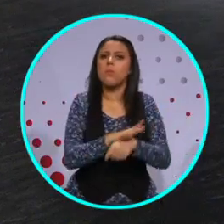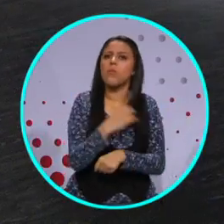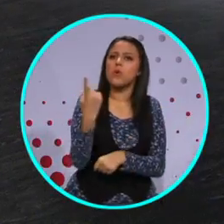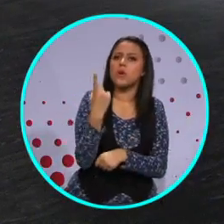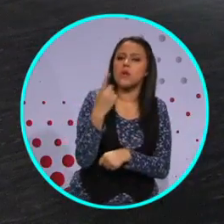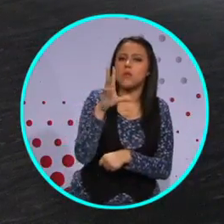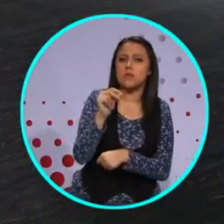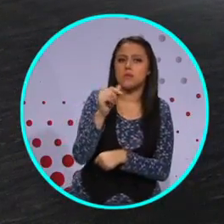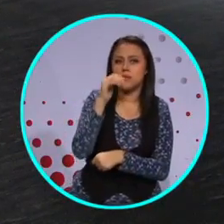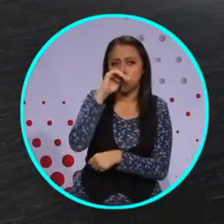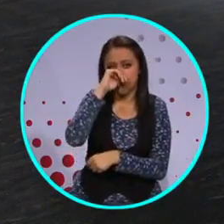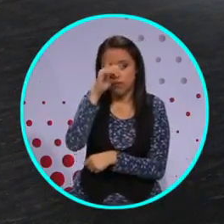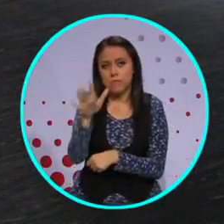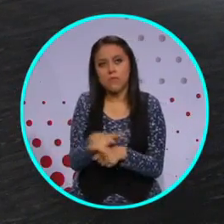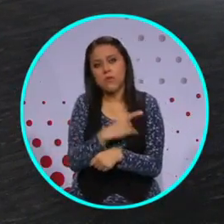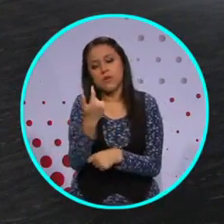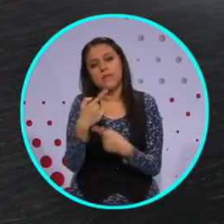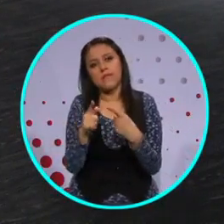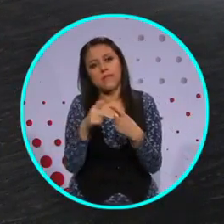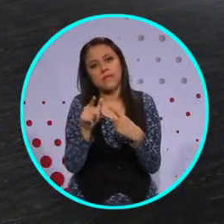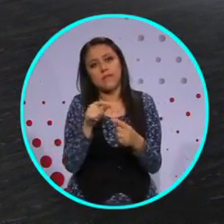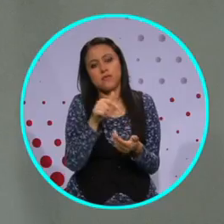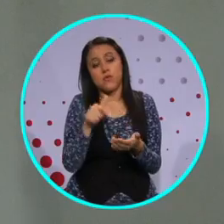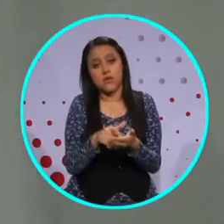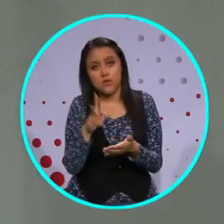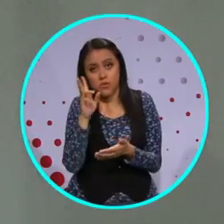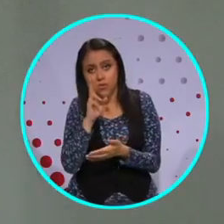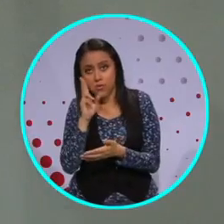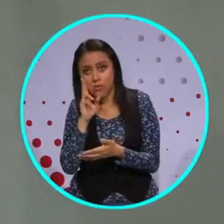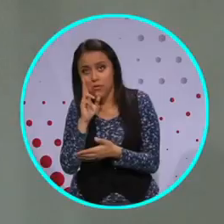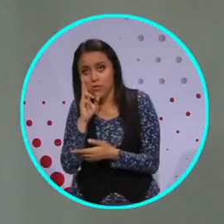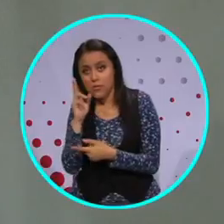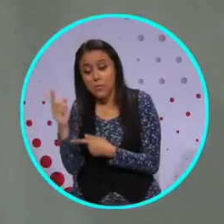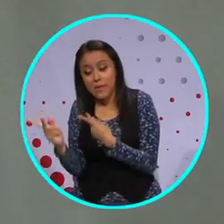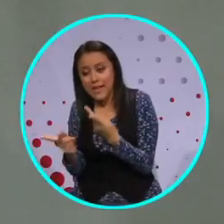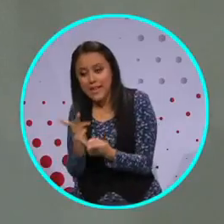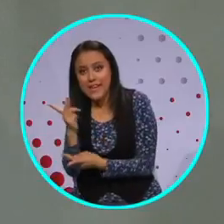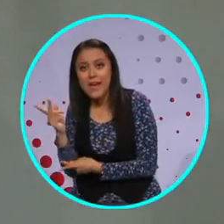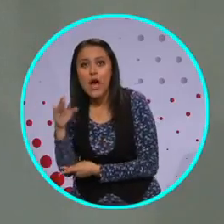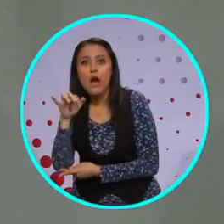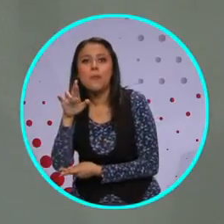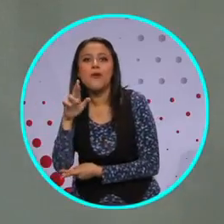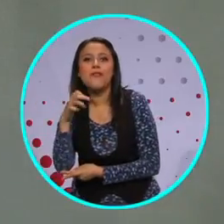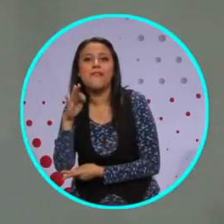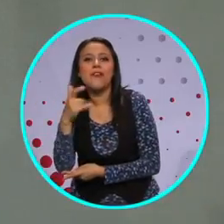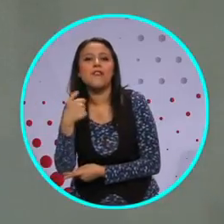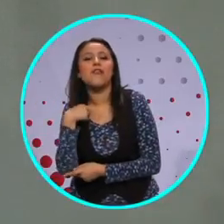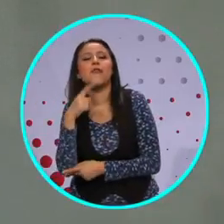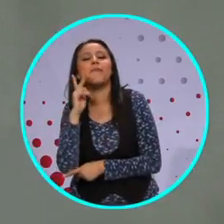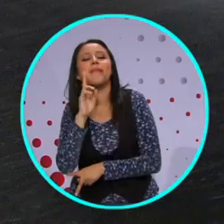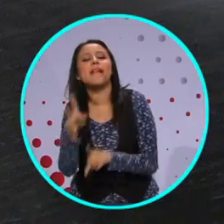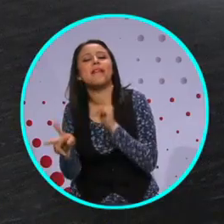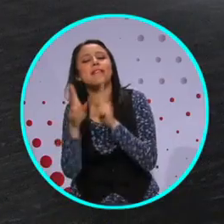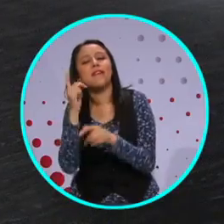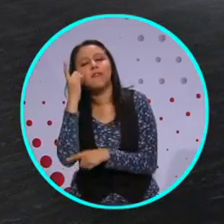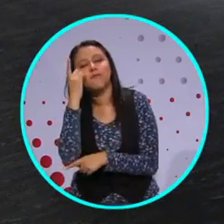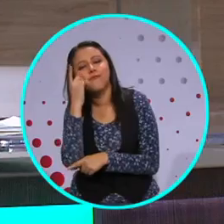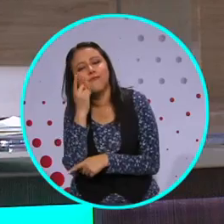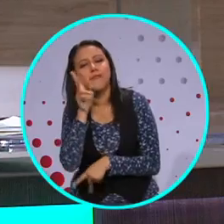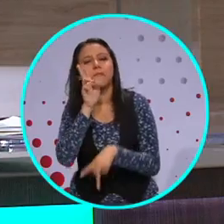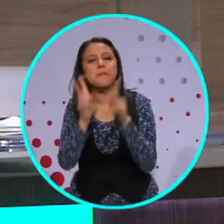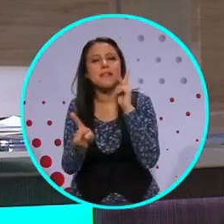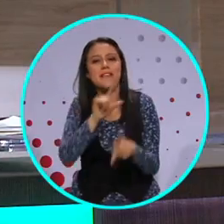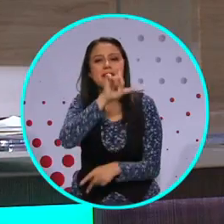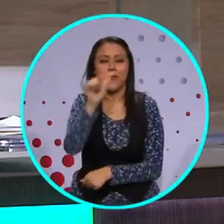estaba yo haciendo tu reportaje este con morfeo con morfeo estado platicando yo con él elige al rato voy el rato